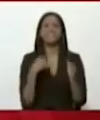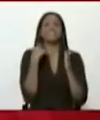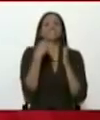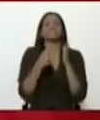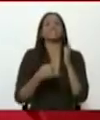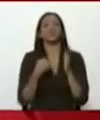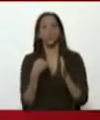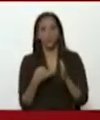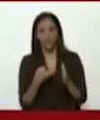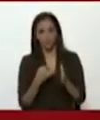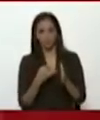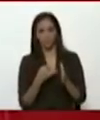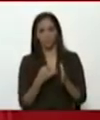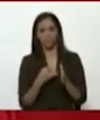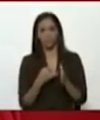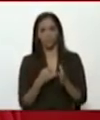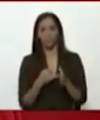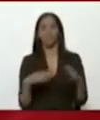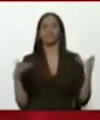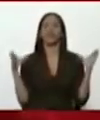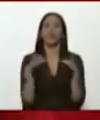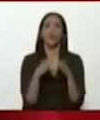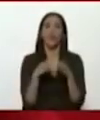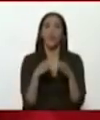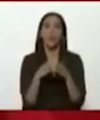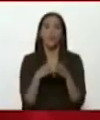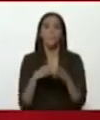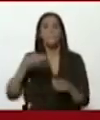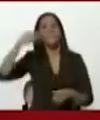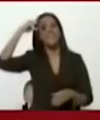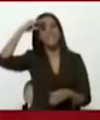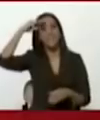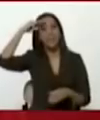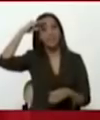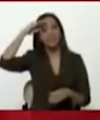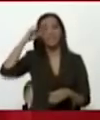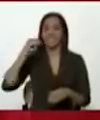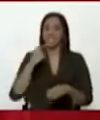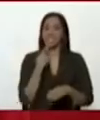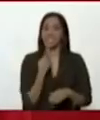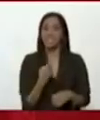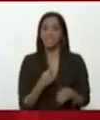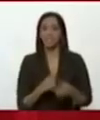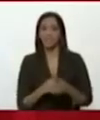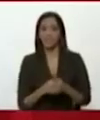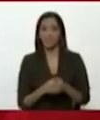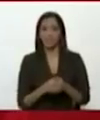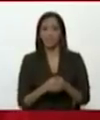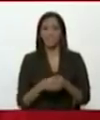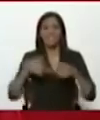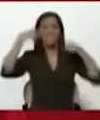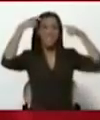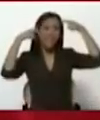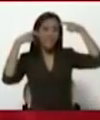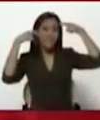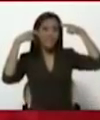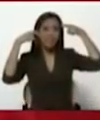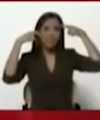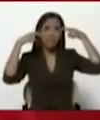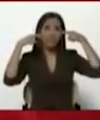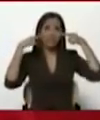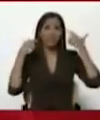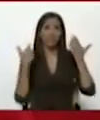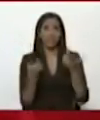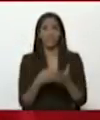institucional. Está un grupo militar que dice ser chavista, que ellos son los